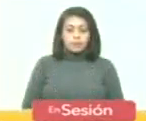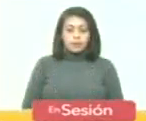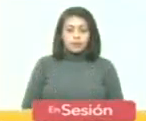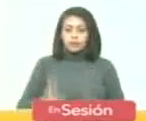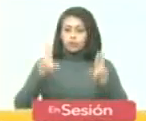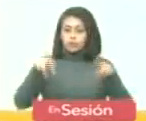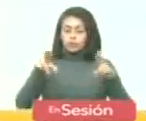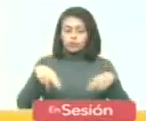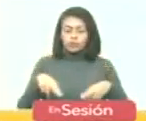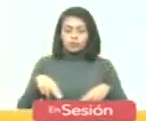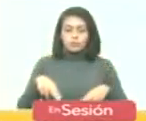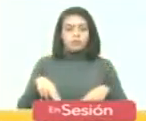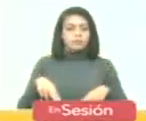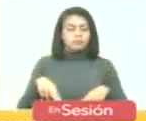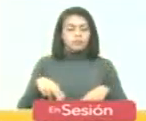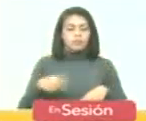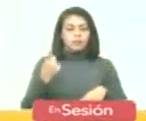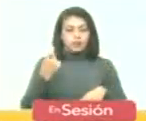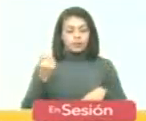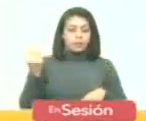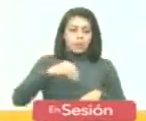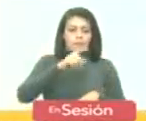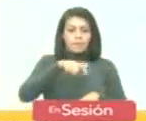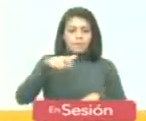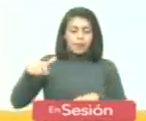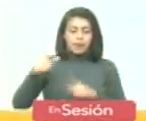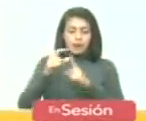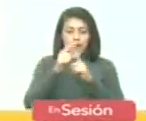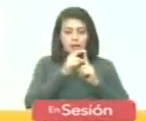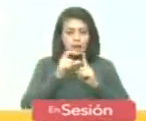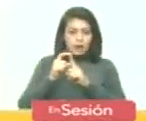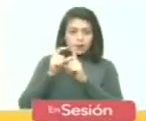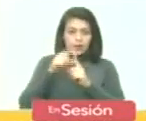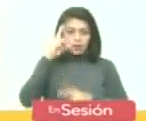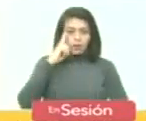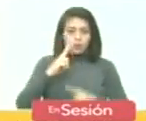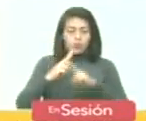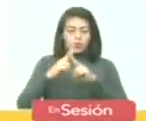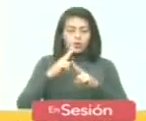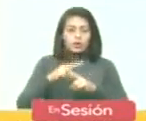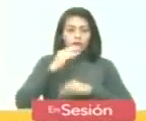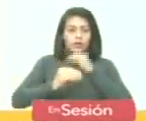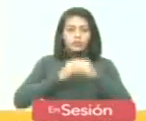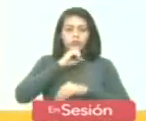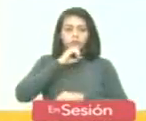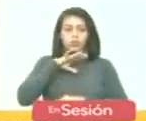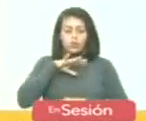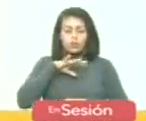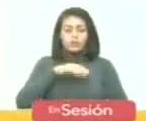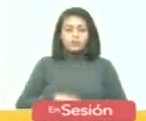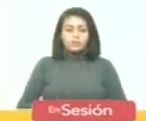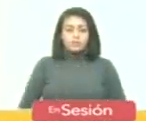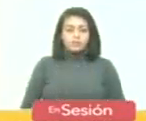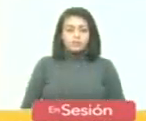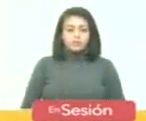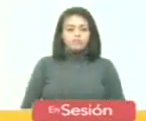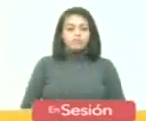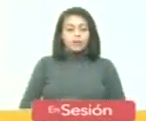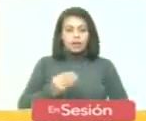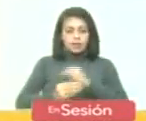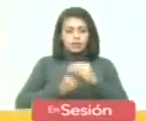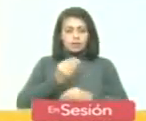Nunca bastarán las palabras para nosotros honrar ciertos hechos históricos que van edificando